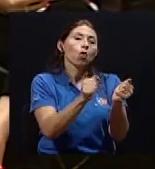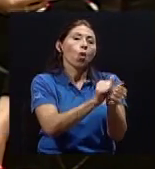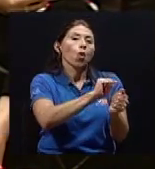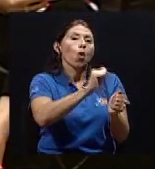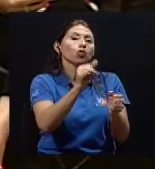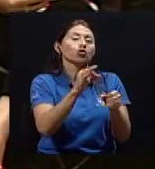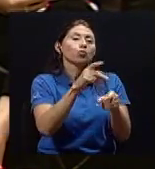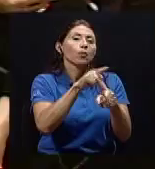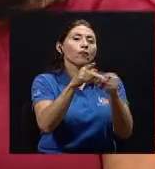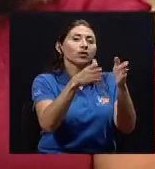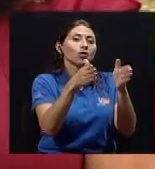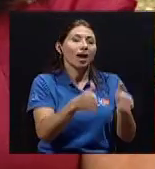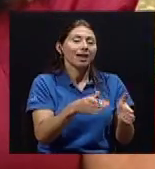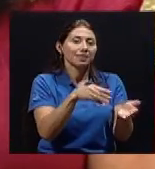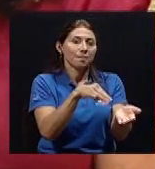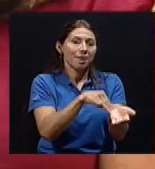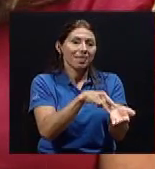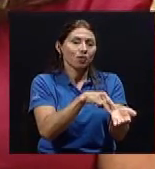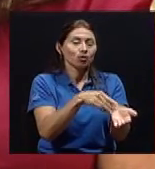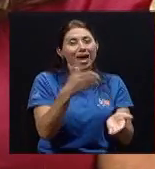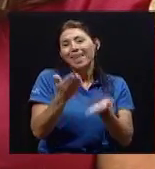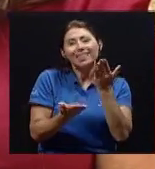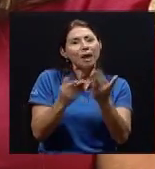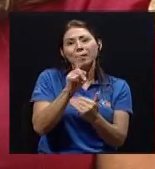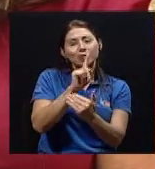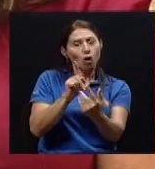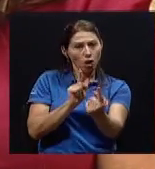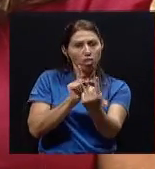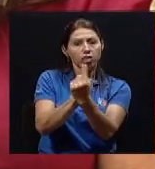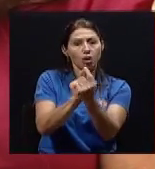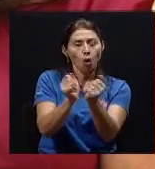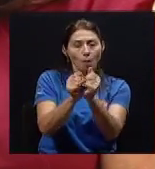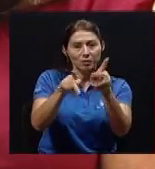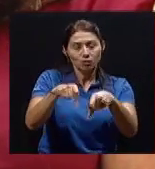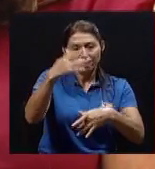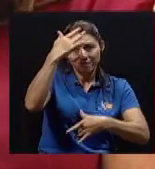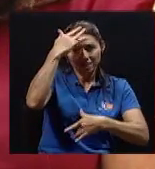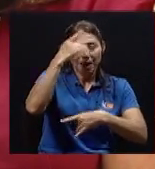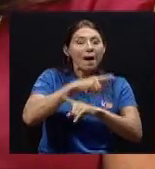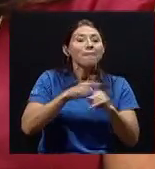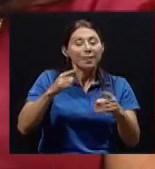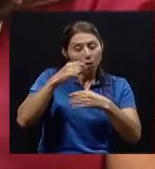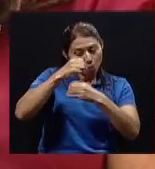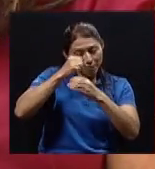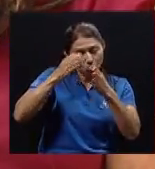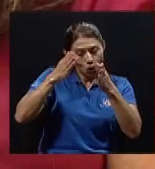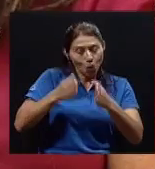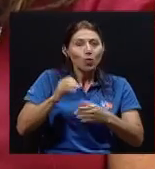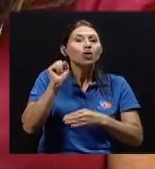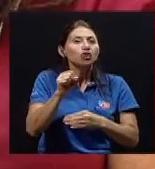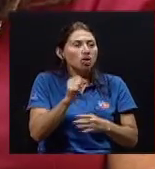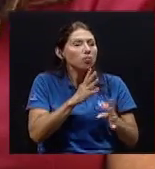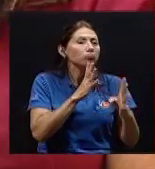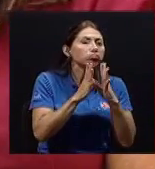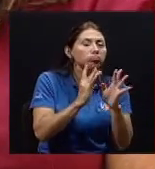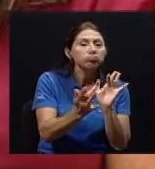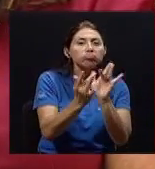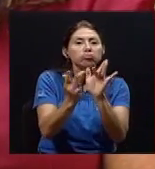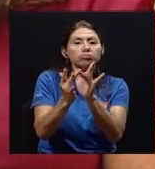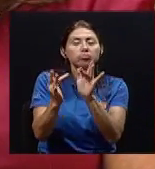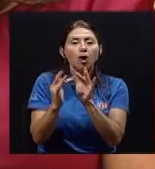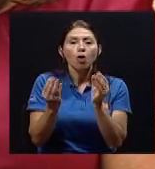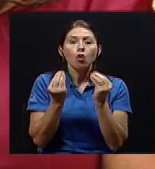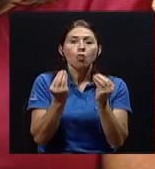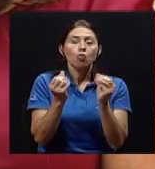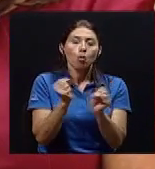en todos los casos, pero sí con el personal médico para tratar de ver cuál es el tipo de muestra idóneo, qué condiciones tienen que